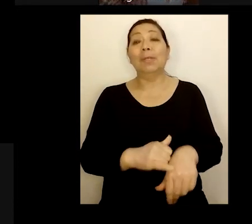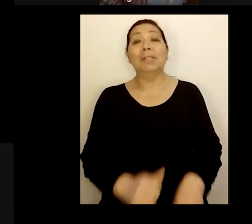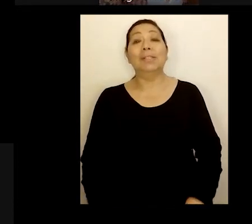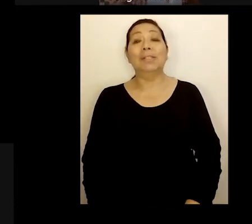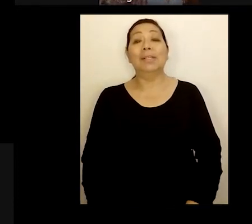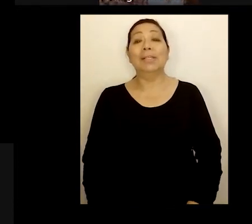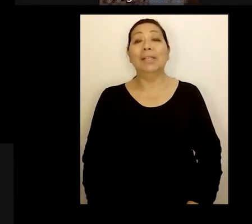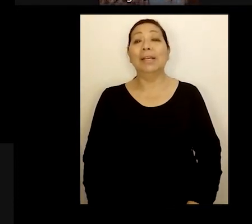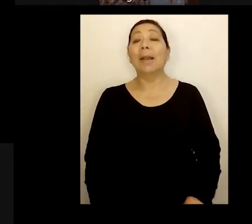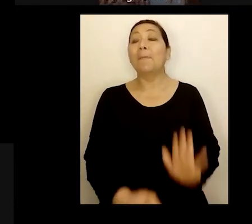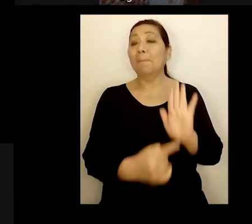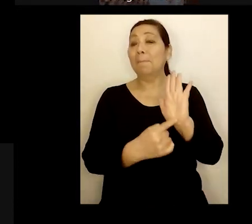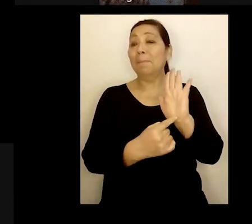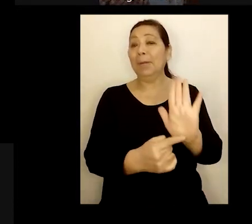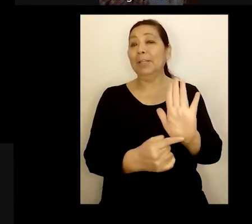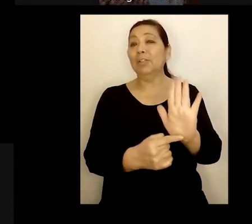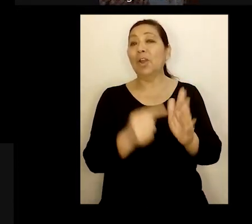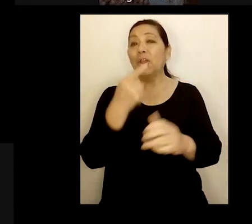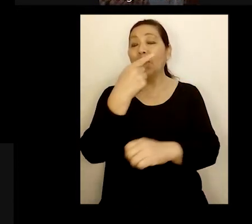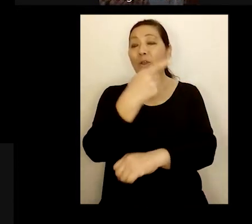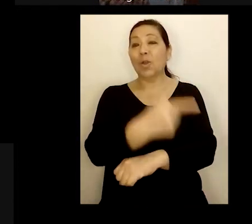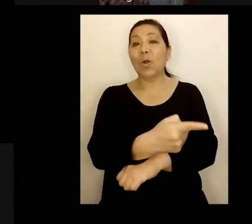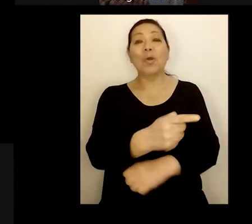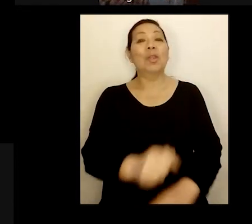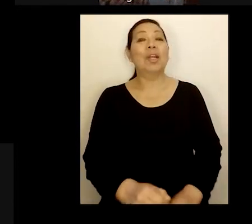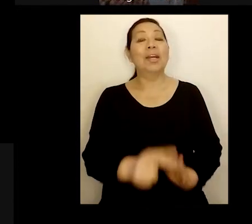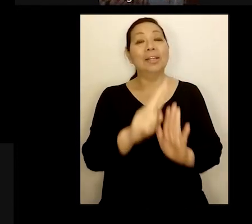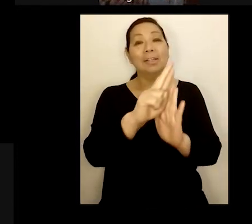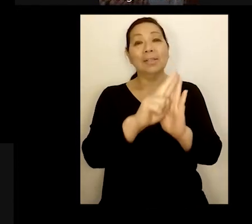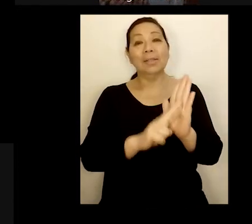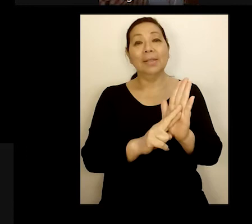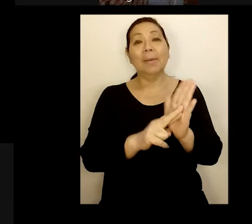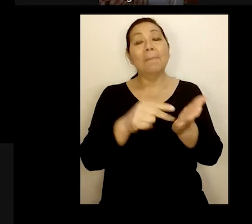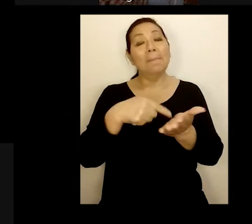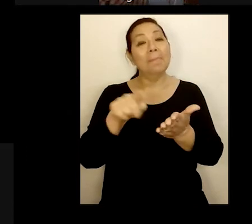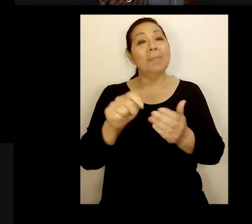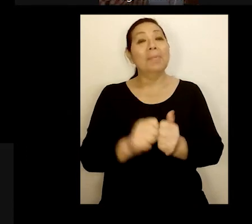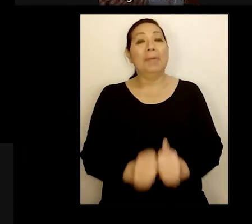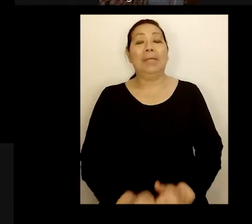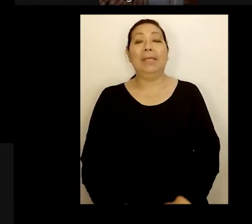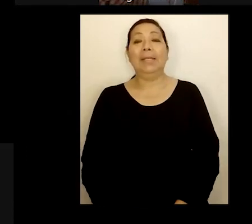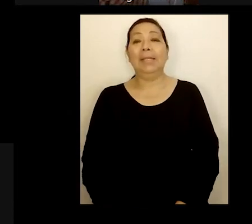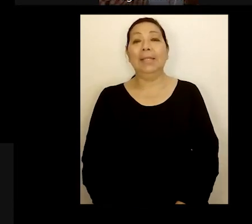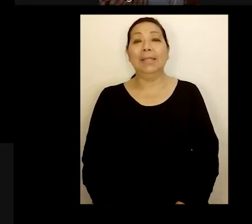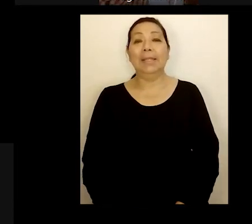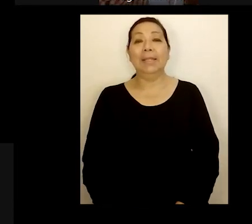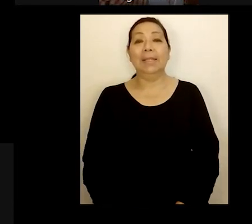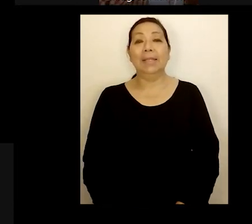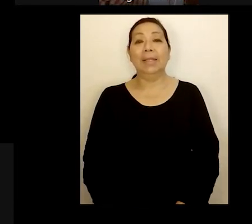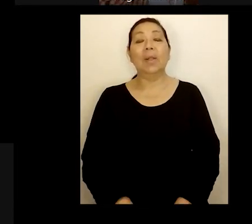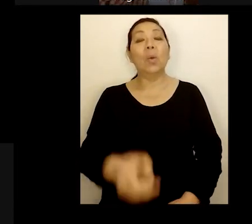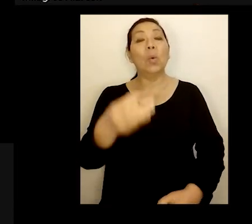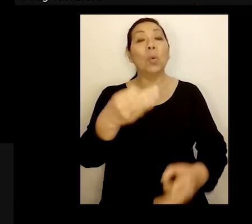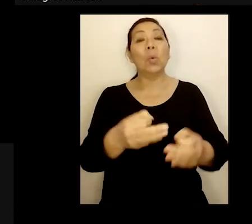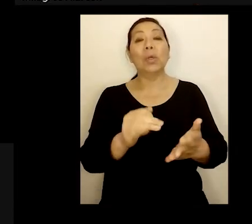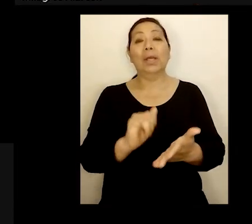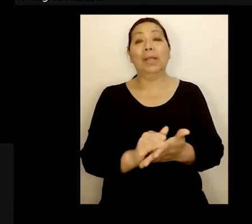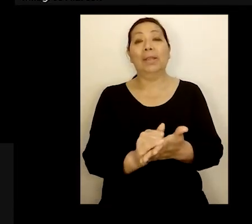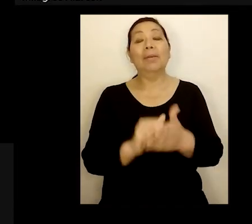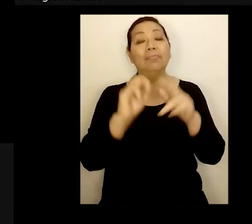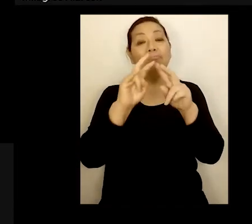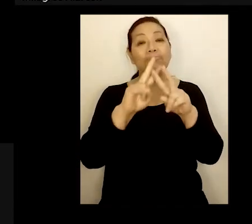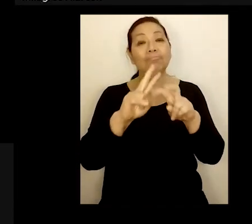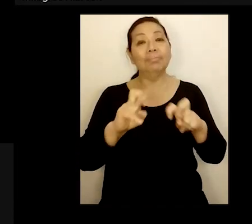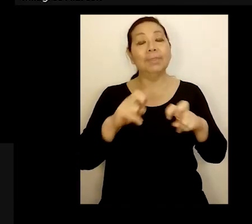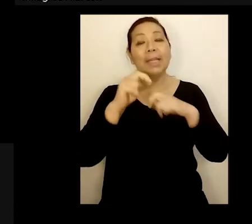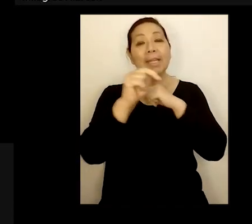no habría presentado en contra de la resolución emitida por el primer juzgado de